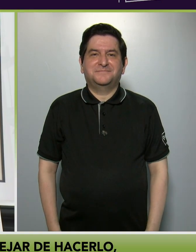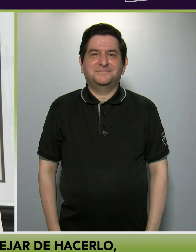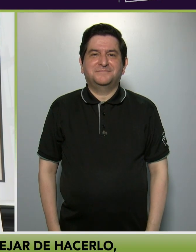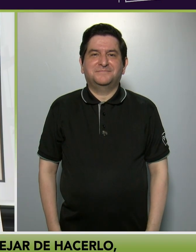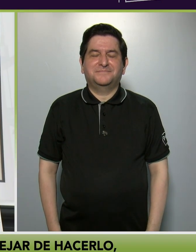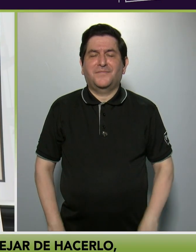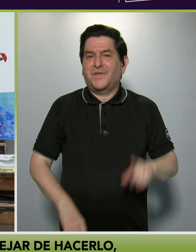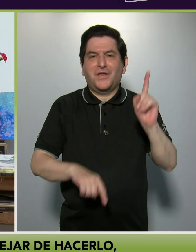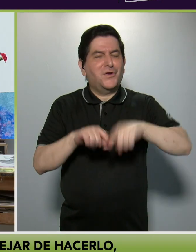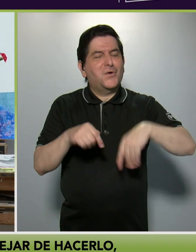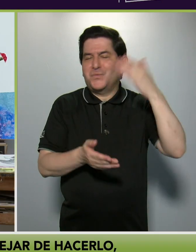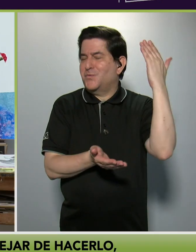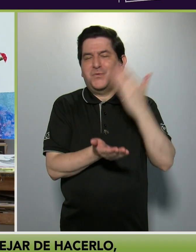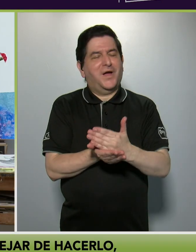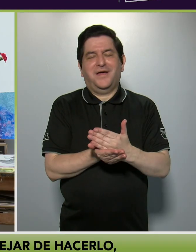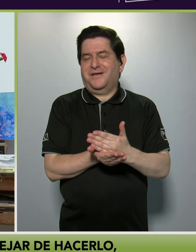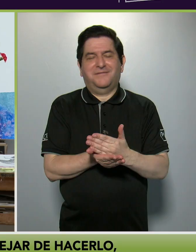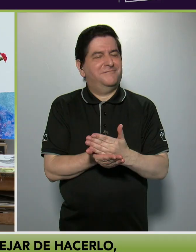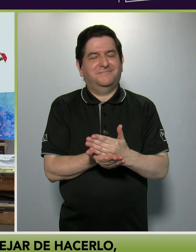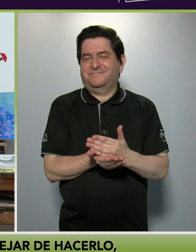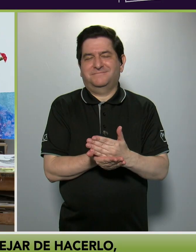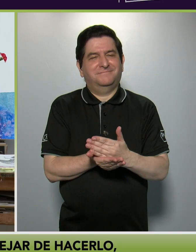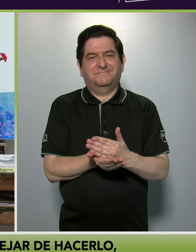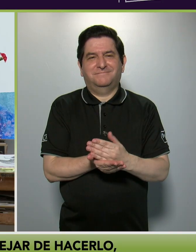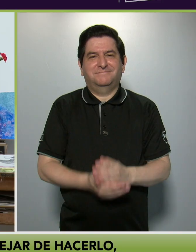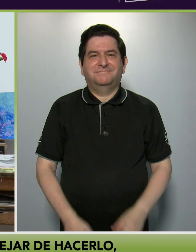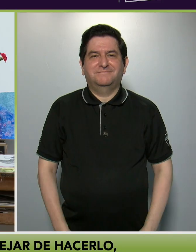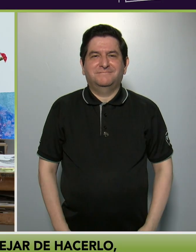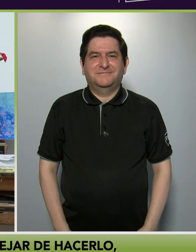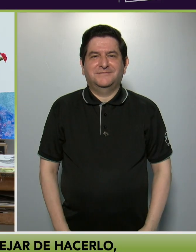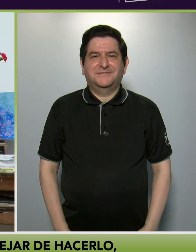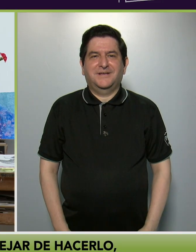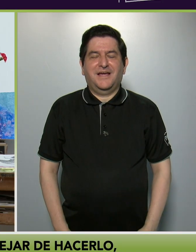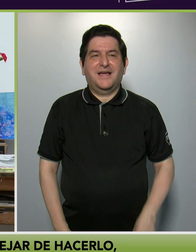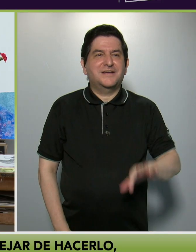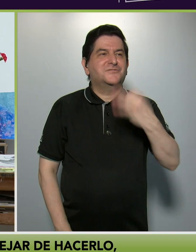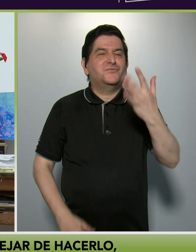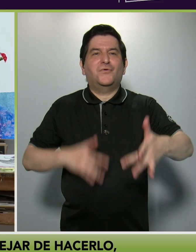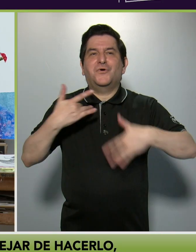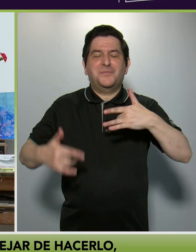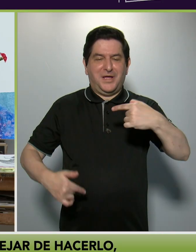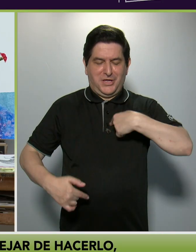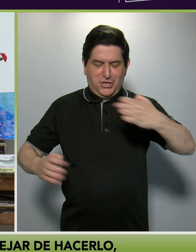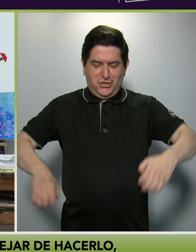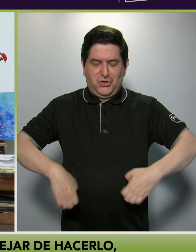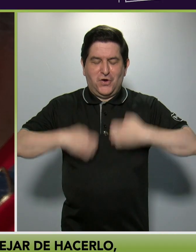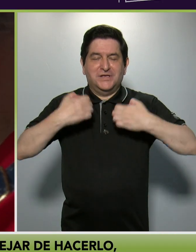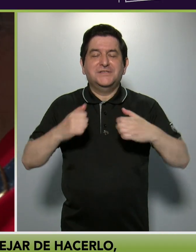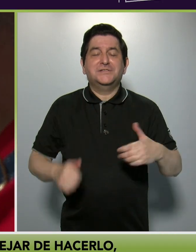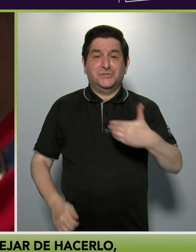No puedo dejar de hacerlo, es una manera de sentir que existo, que estoy vivo.